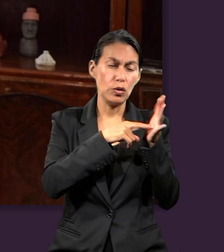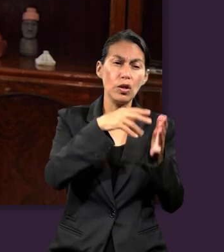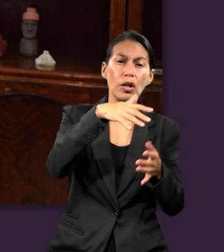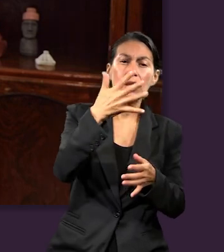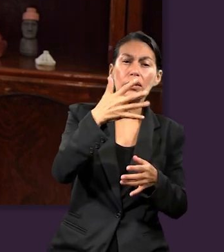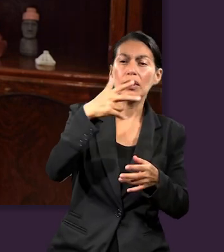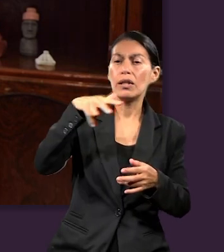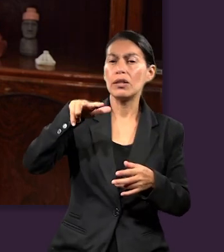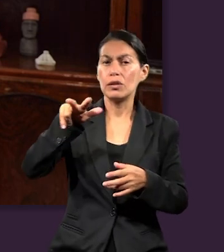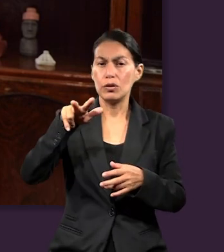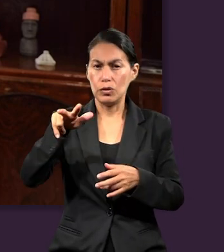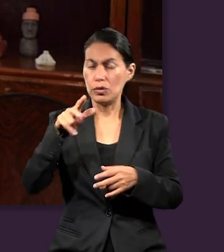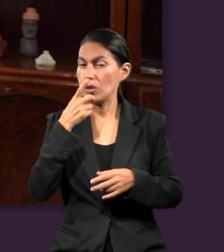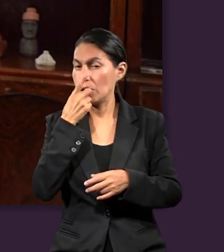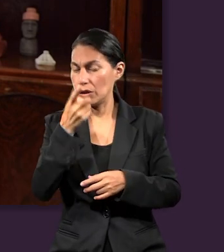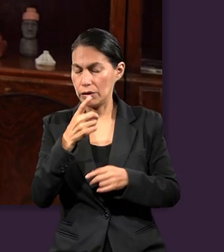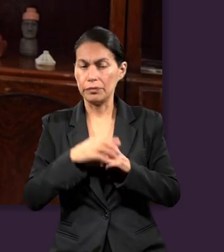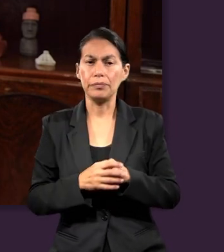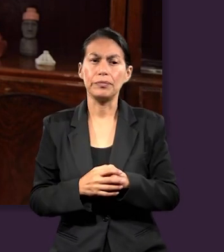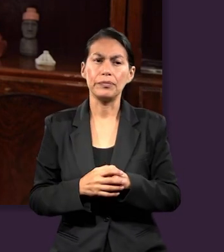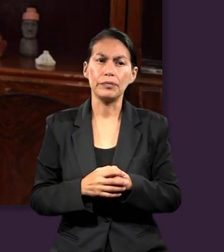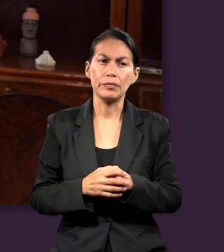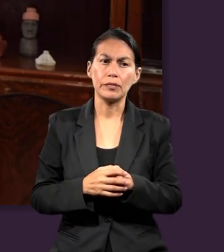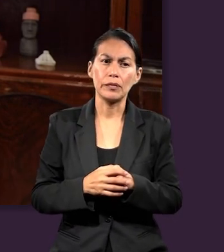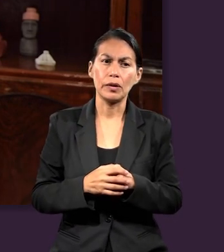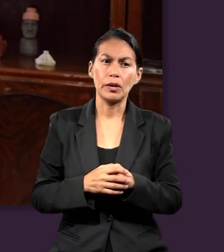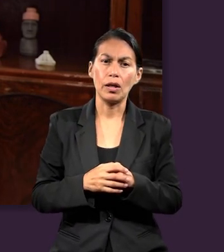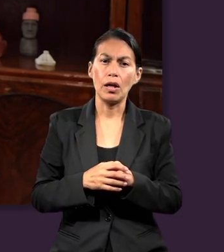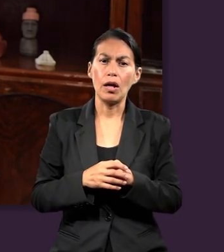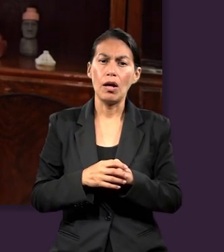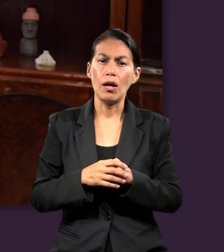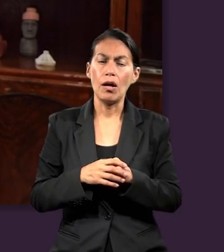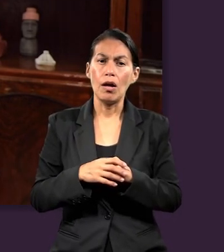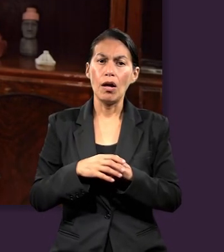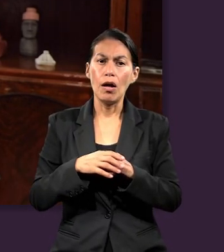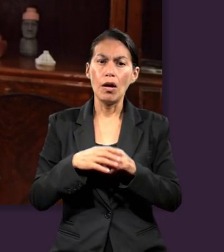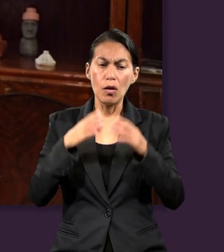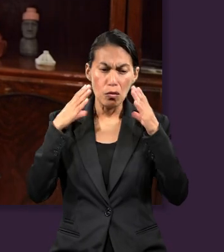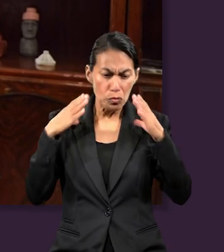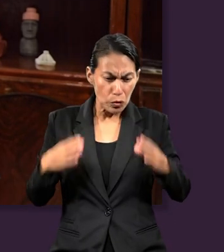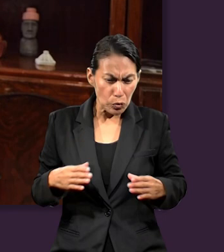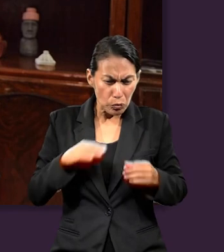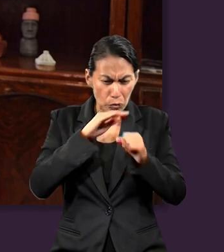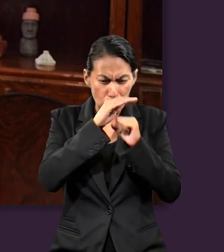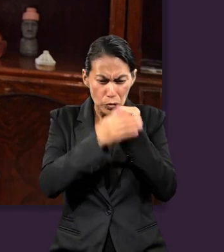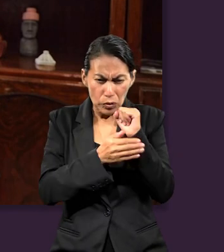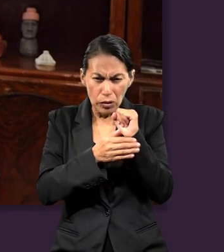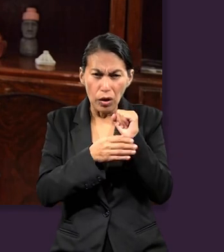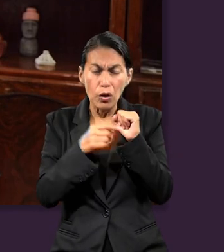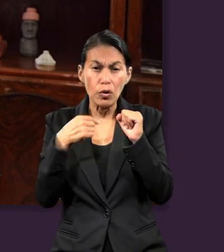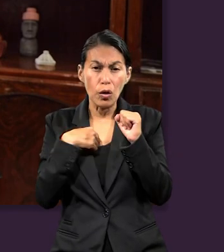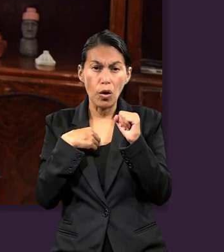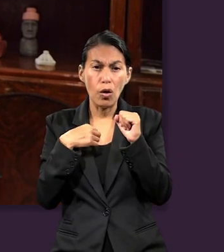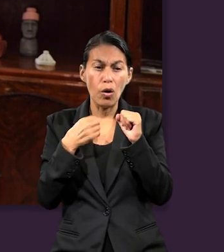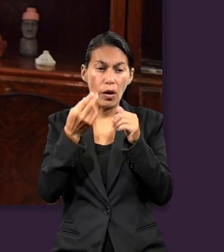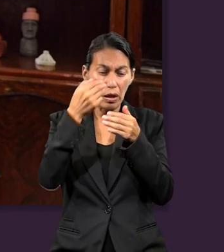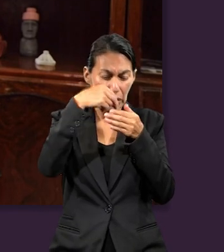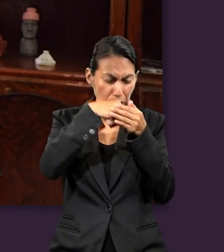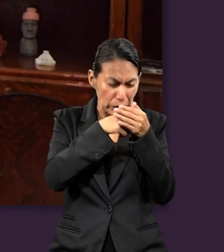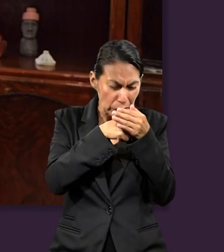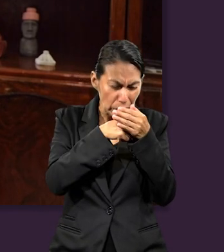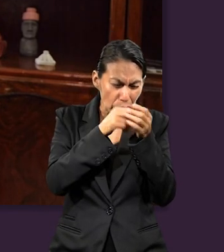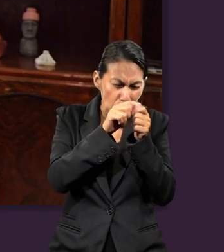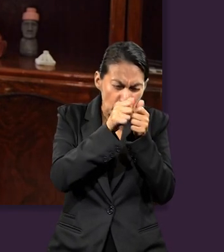preguntados los versos 15 al 18 nos enfatizan no fue encubierto de ti mi cuerpo